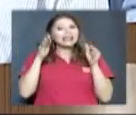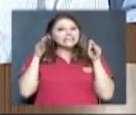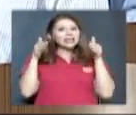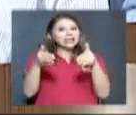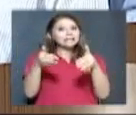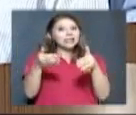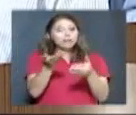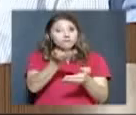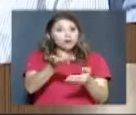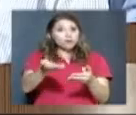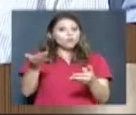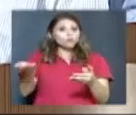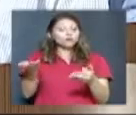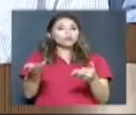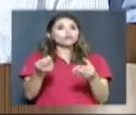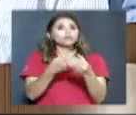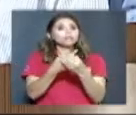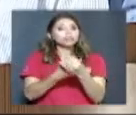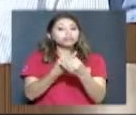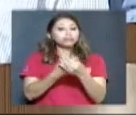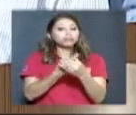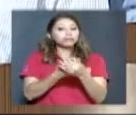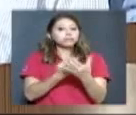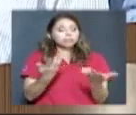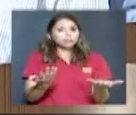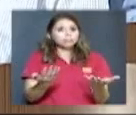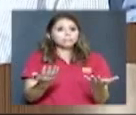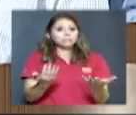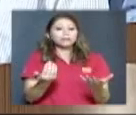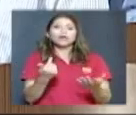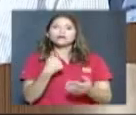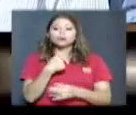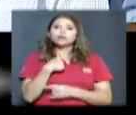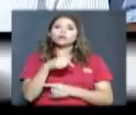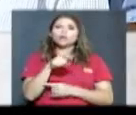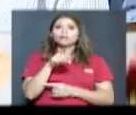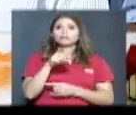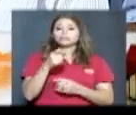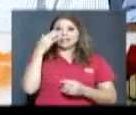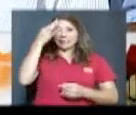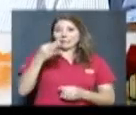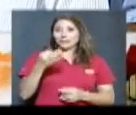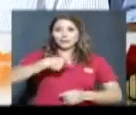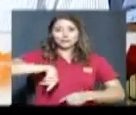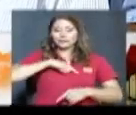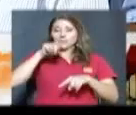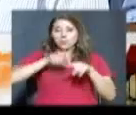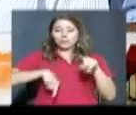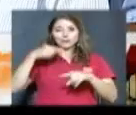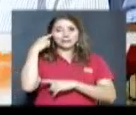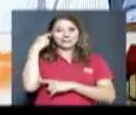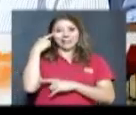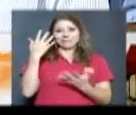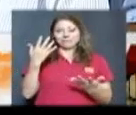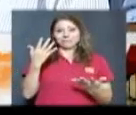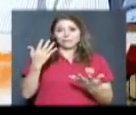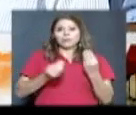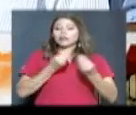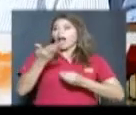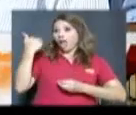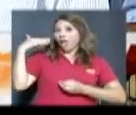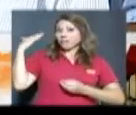esos recursos. O sea, creo que no hay que ser aquí inocente y pensar que poco a poco, antes teníamos mucho más